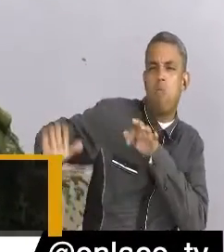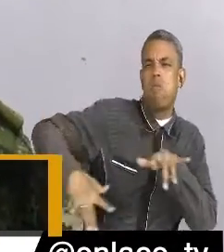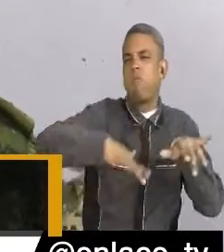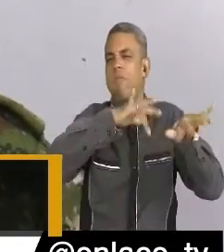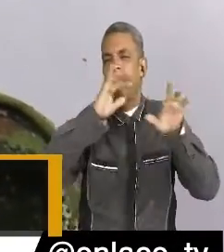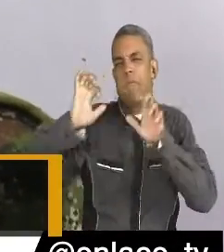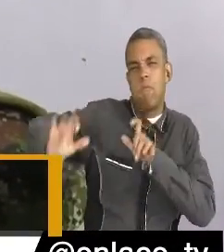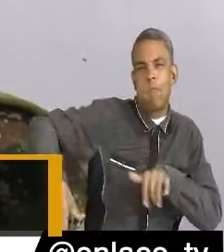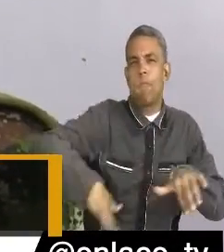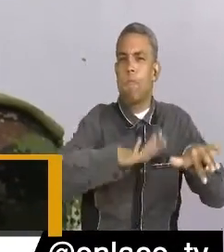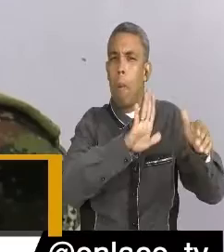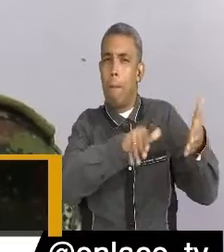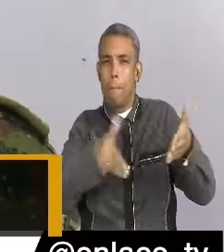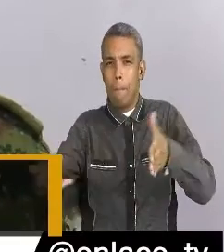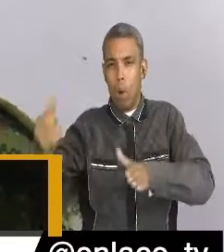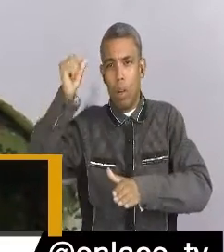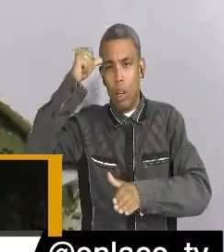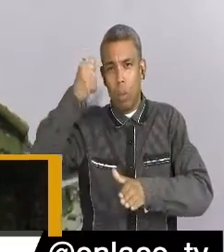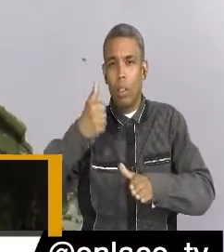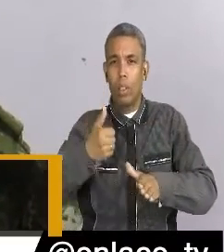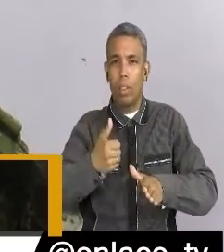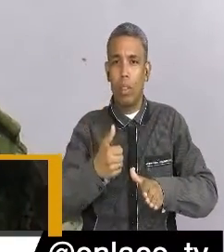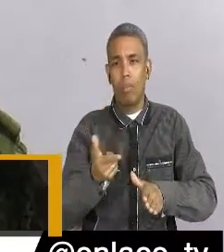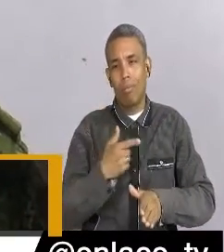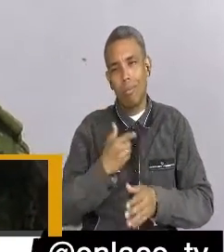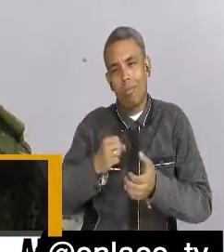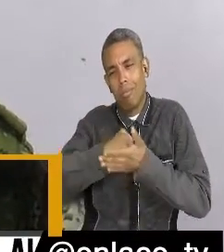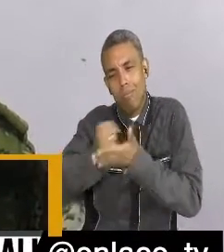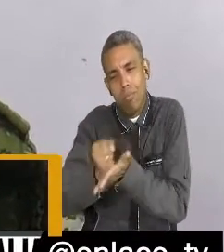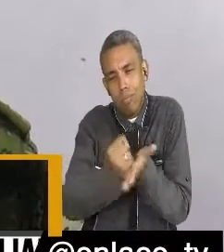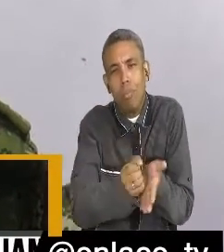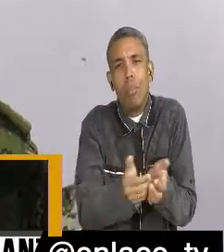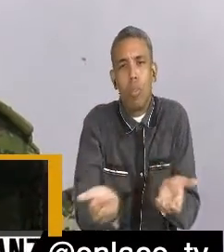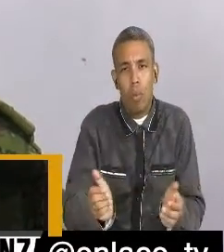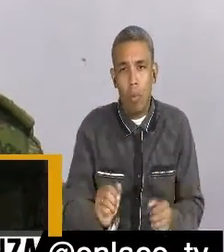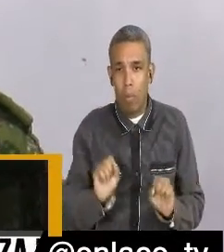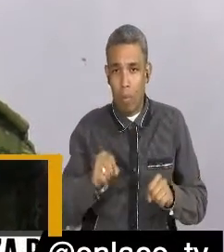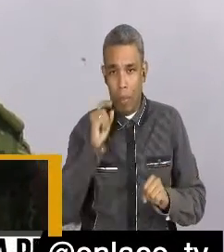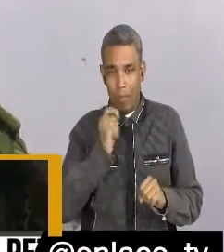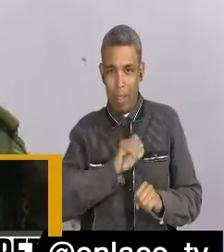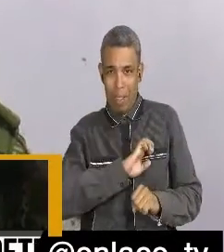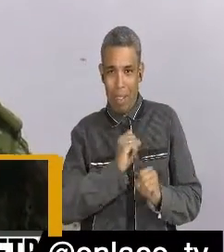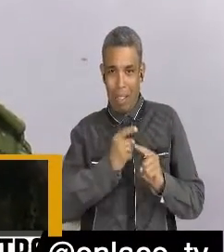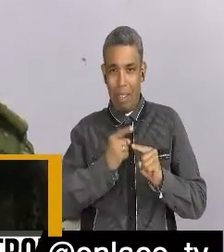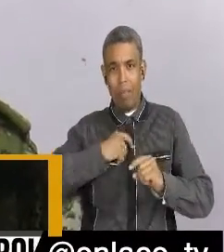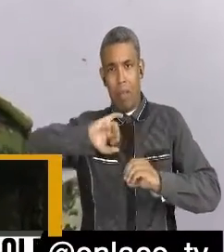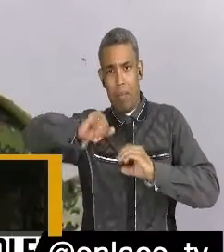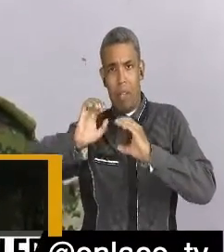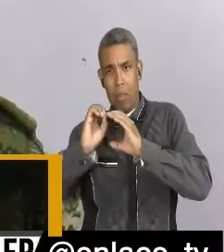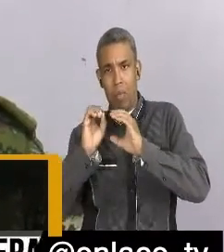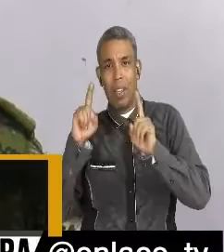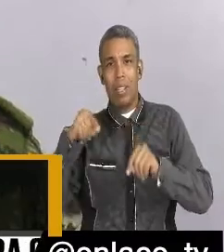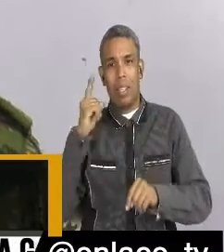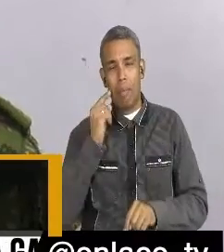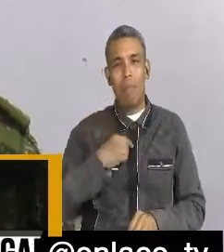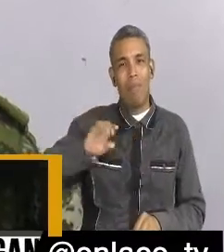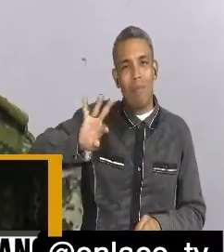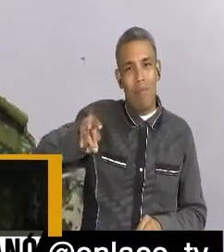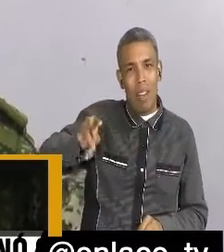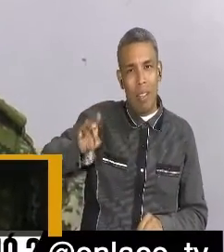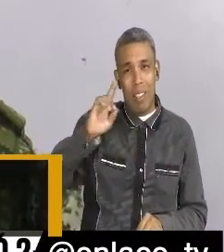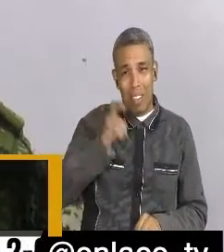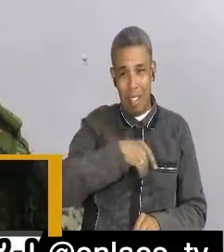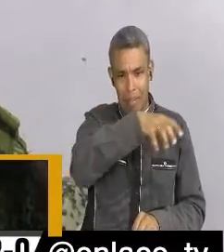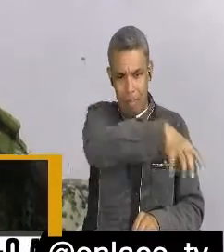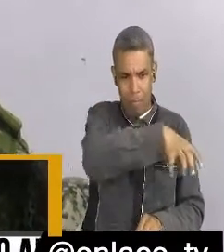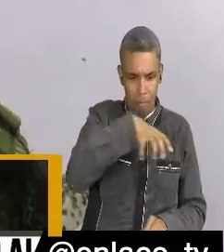Barranca Bermeja tenemos tres puntos, que es en el Centro Comercial Éxito, en el Centro Comercial San Silvestre y en el Centro Comercial La Quinta. El día de ayer hicimos